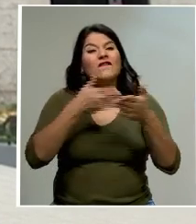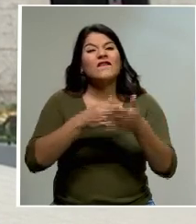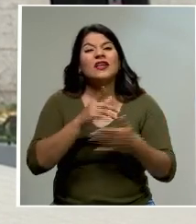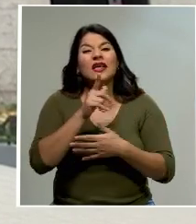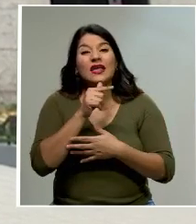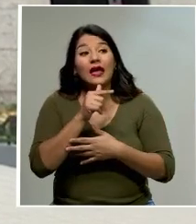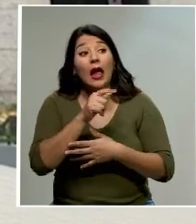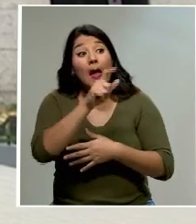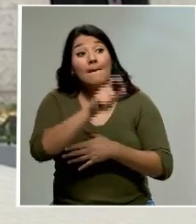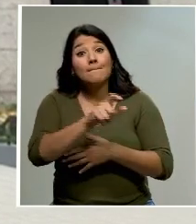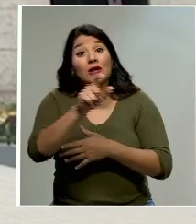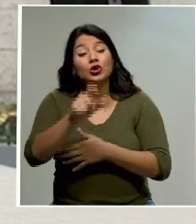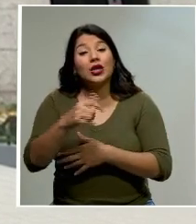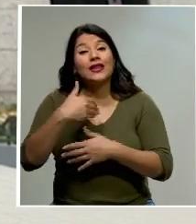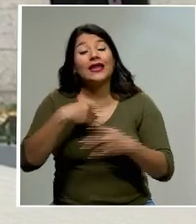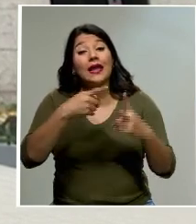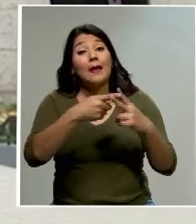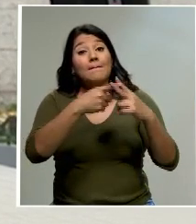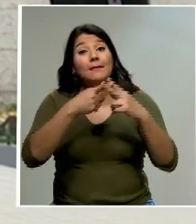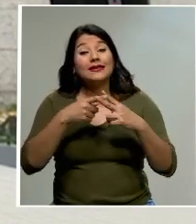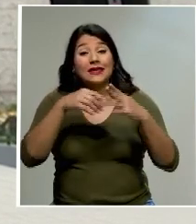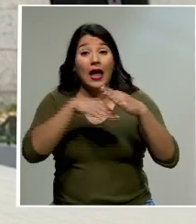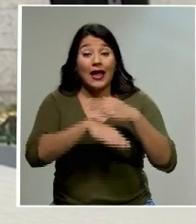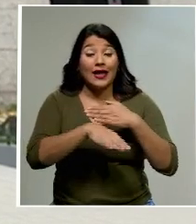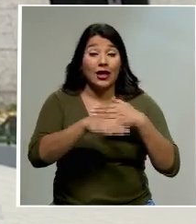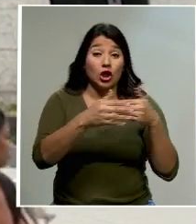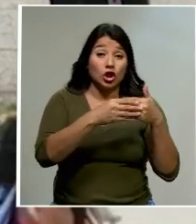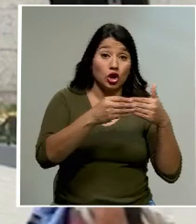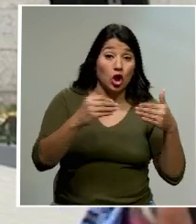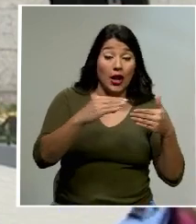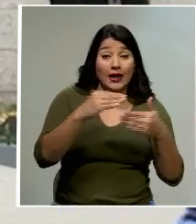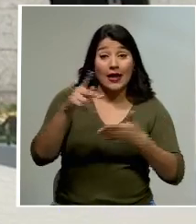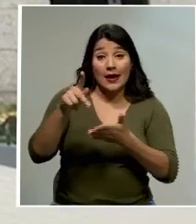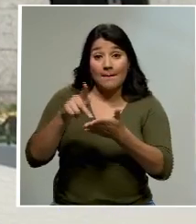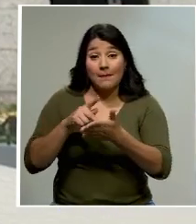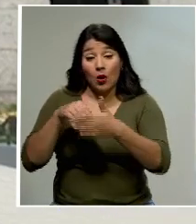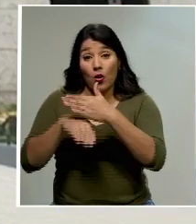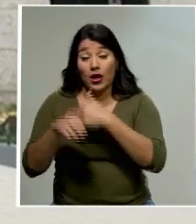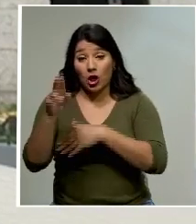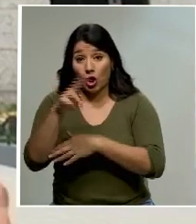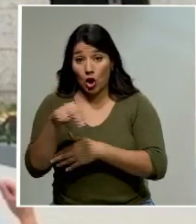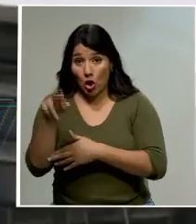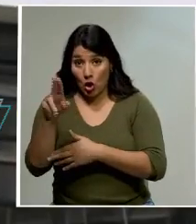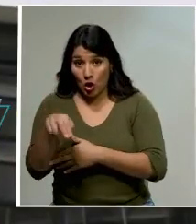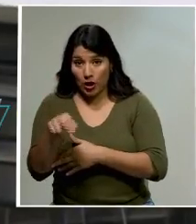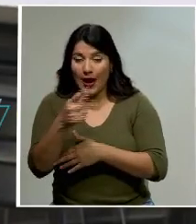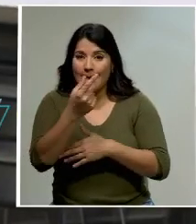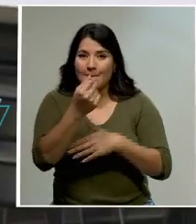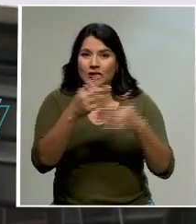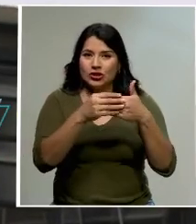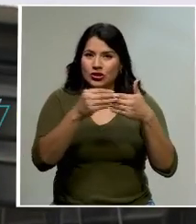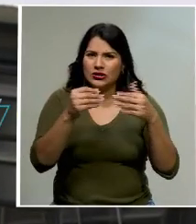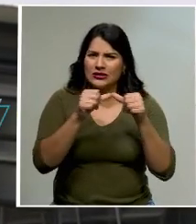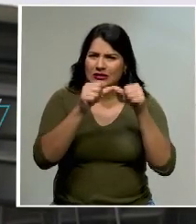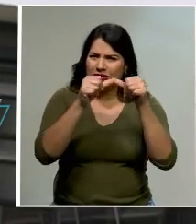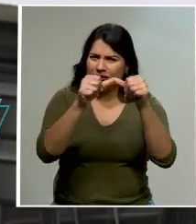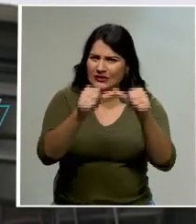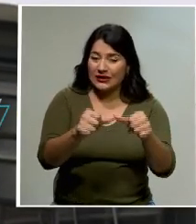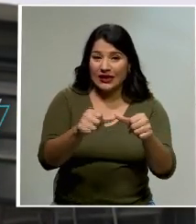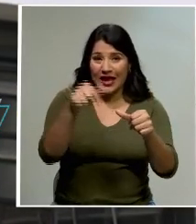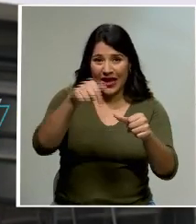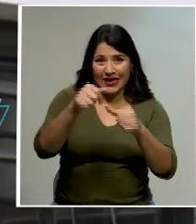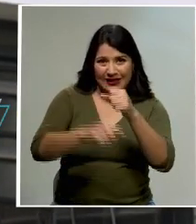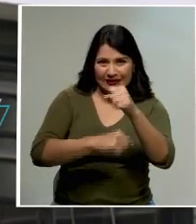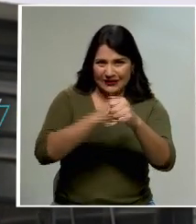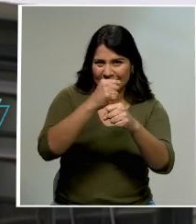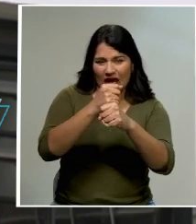y esto repercute también en una reducción de consumo para poder sufragar los gastos. El tipo de cambio se ha mantenido durante todo este año por